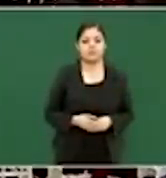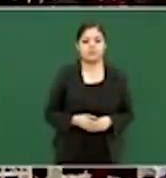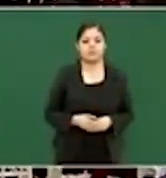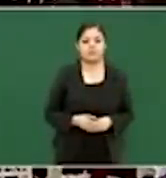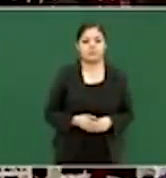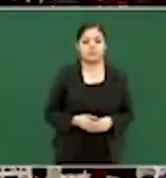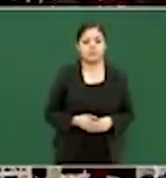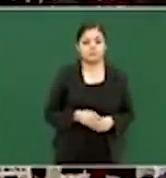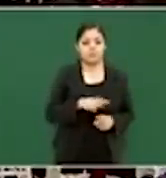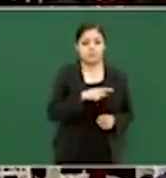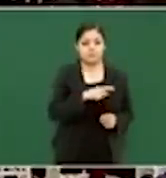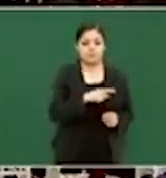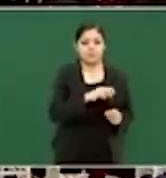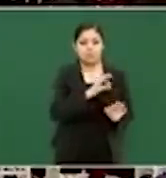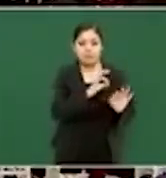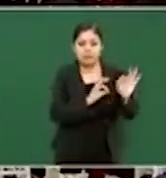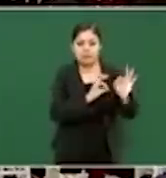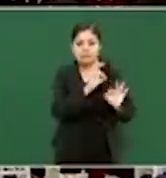La estadística,